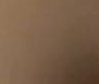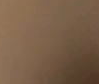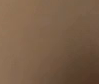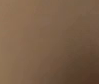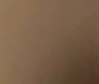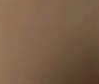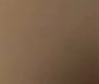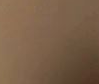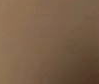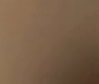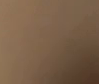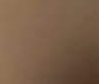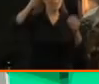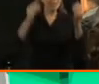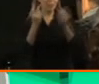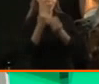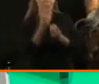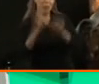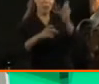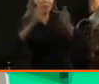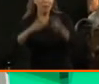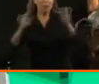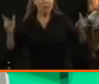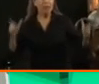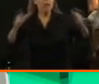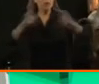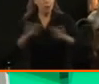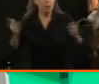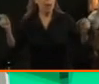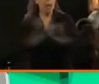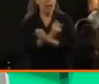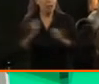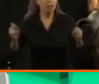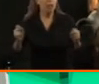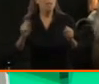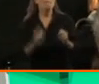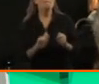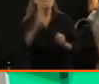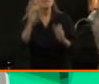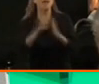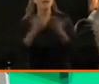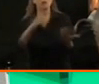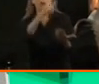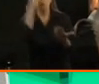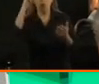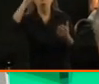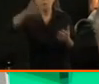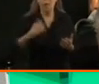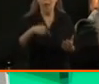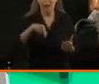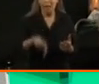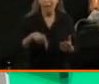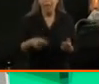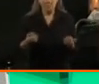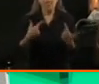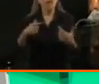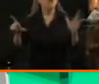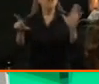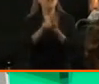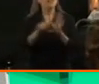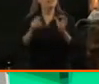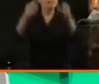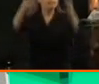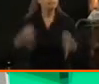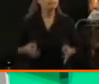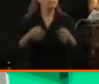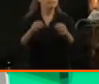todos hacen un pacto. Así que, en primer lugar, hay una carga simbólica muy importante en lo que Milei intenta hacer. Y esto define un